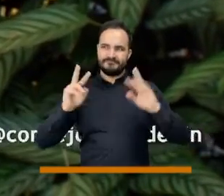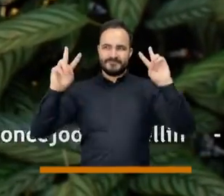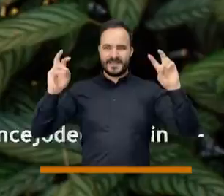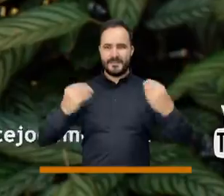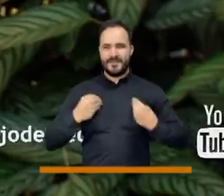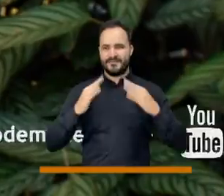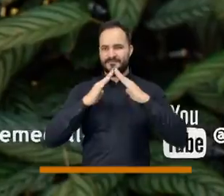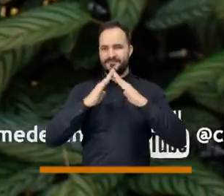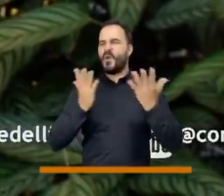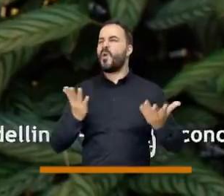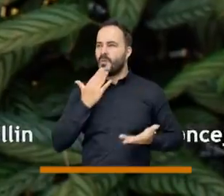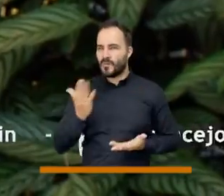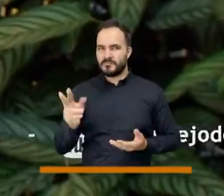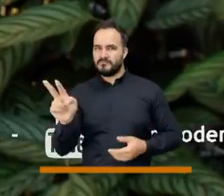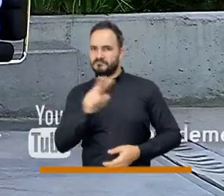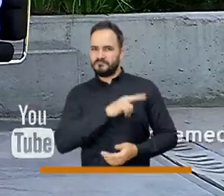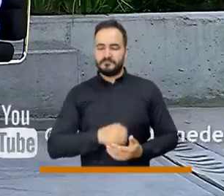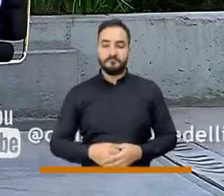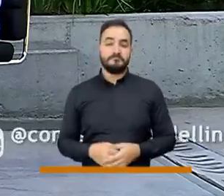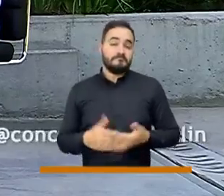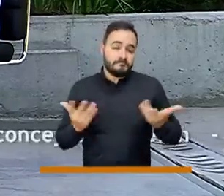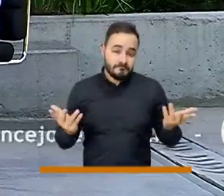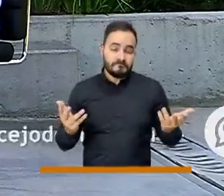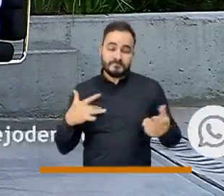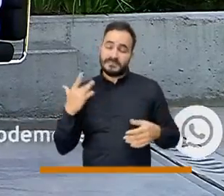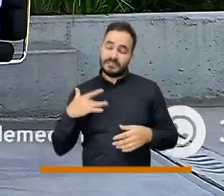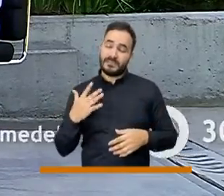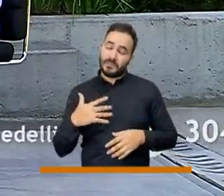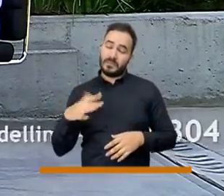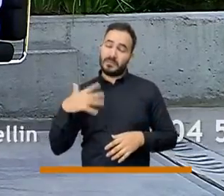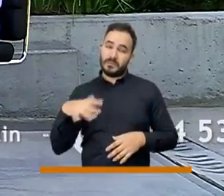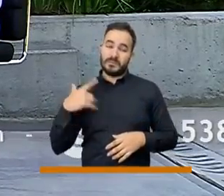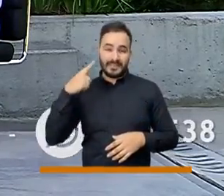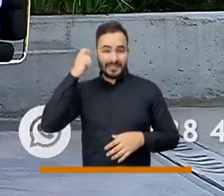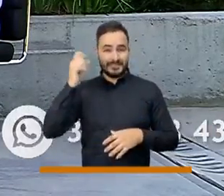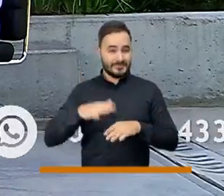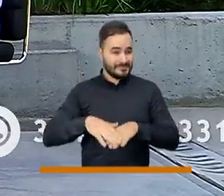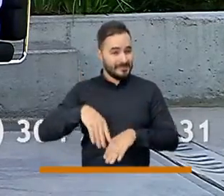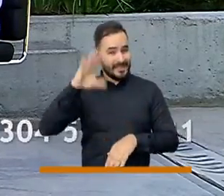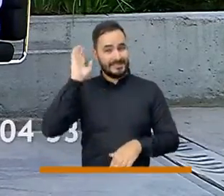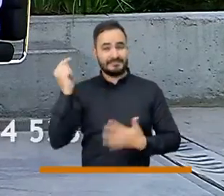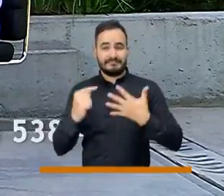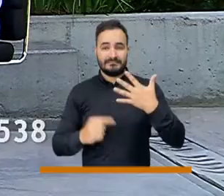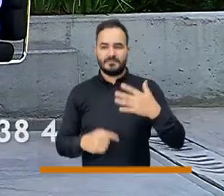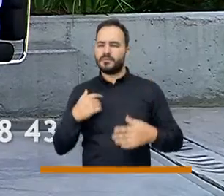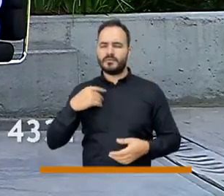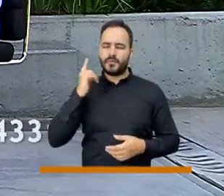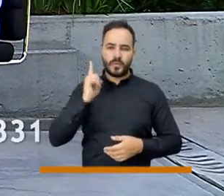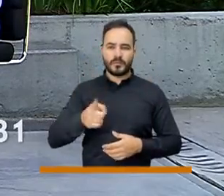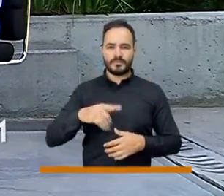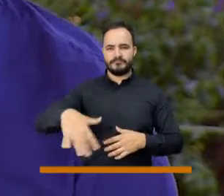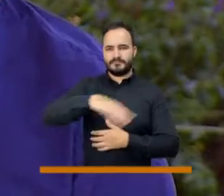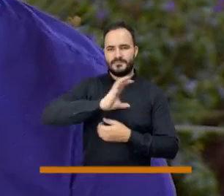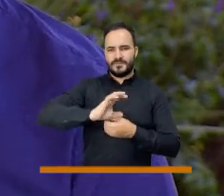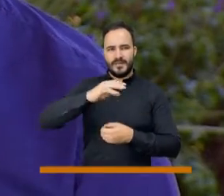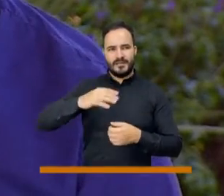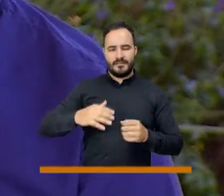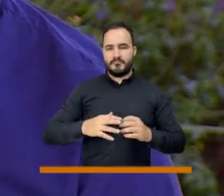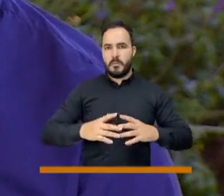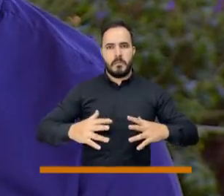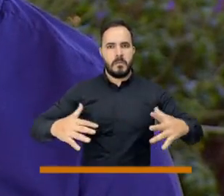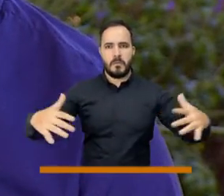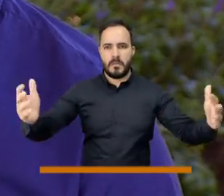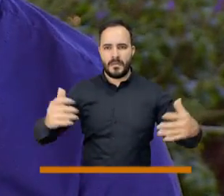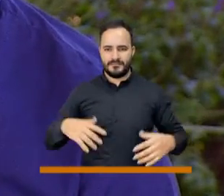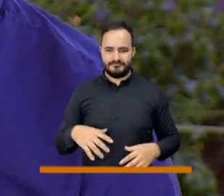sostenibilidad, concejal? Bueno, la ciudad en eso sí que tiene grandes retos, especialmente por el crecimiento desordenado que ha tenido